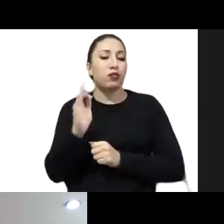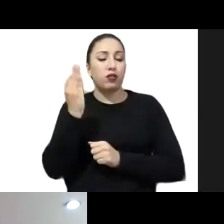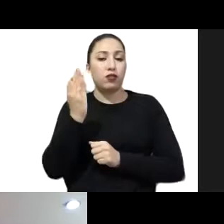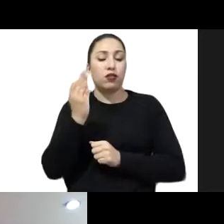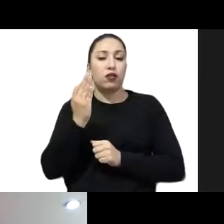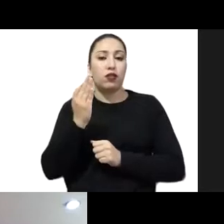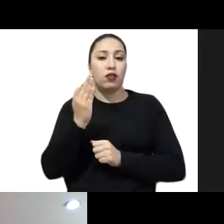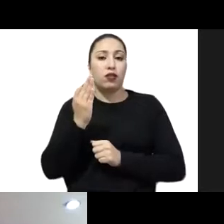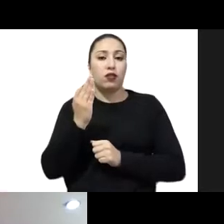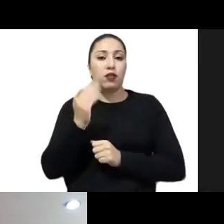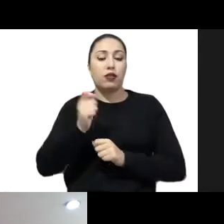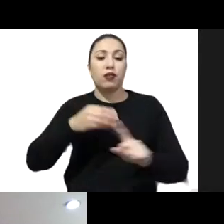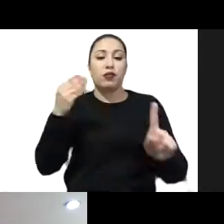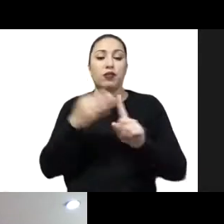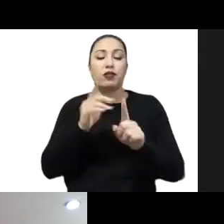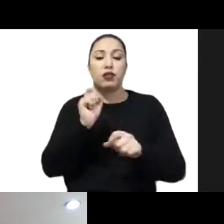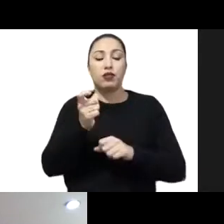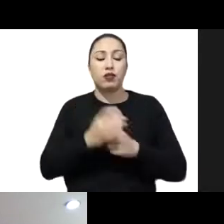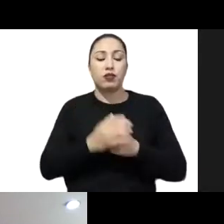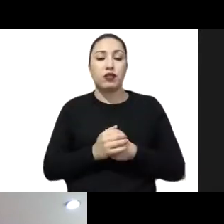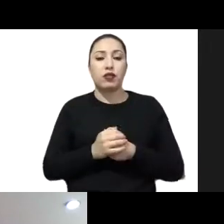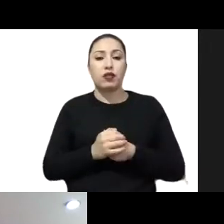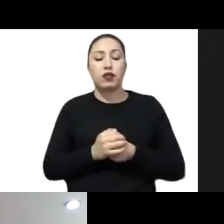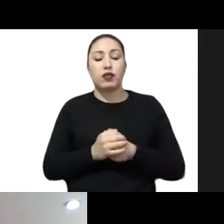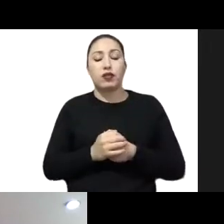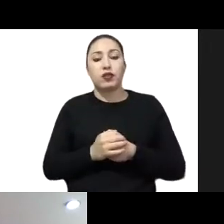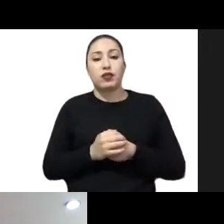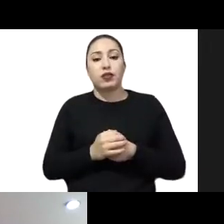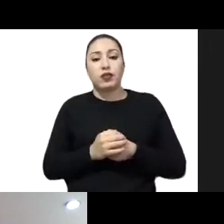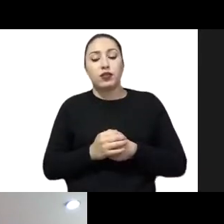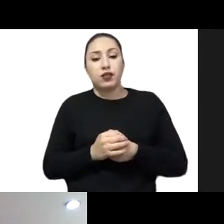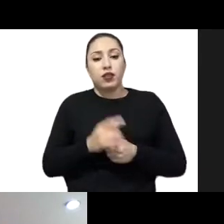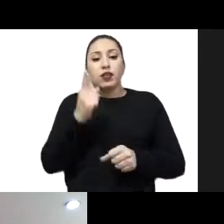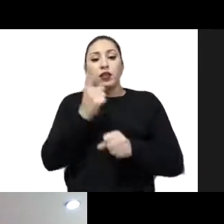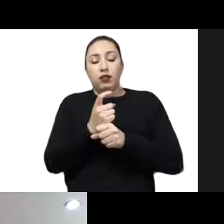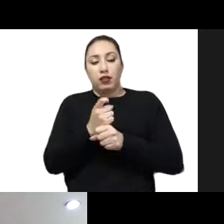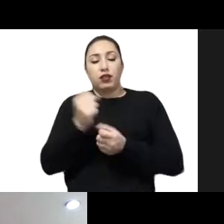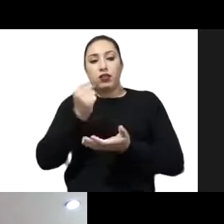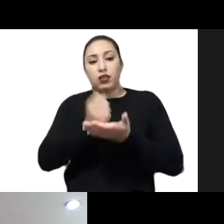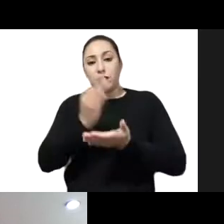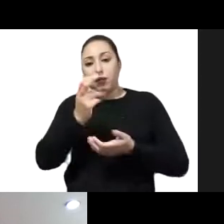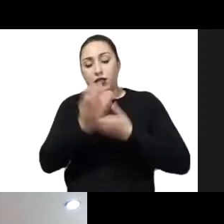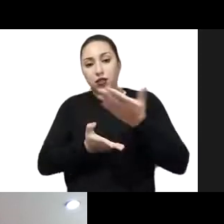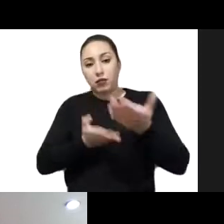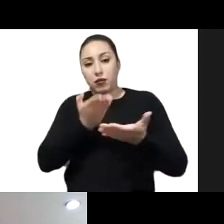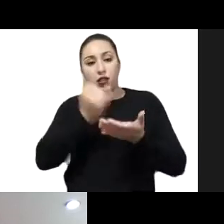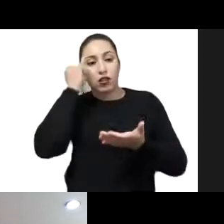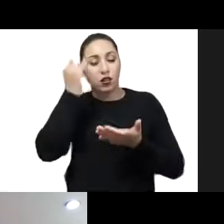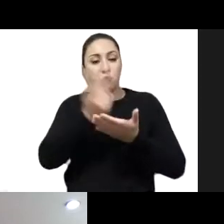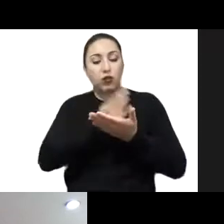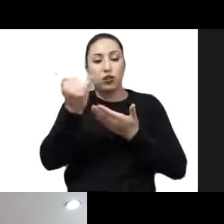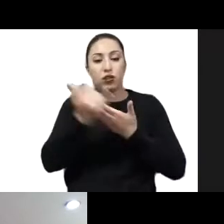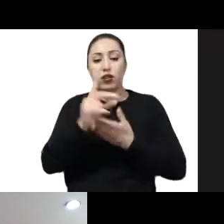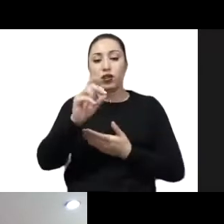dictamen bajo lo siguiente. Se resuelve. Primero, se aprueba la propuesta de iniciativa con proyecto de